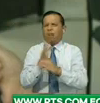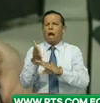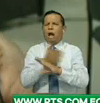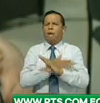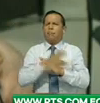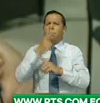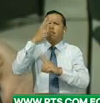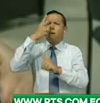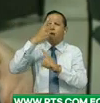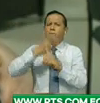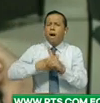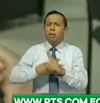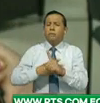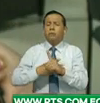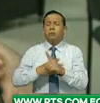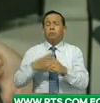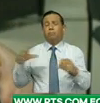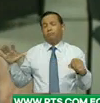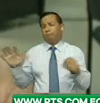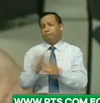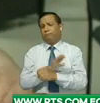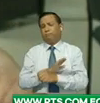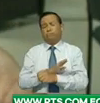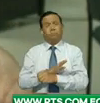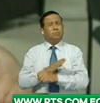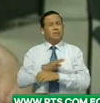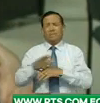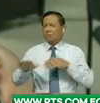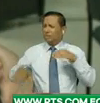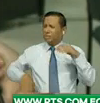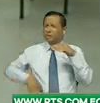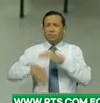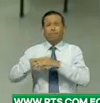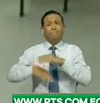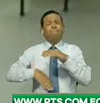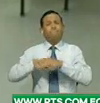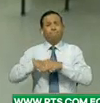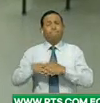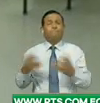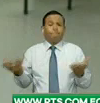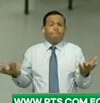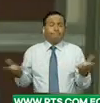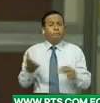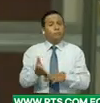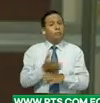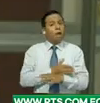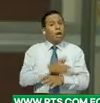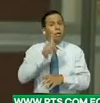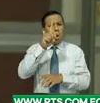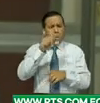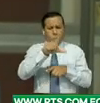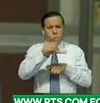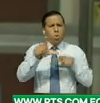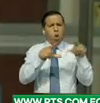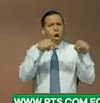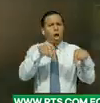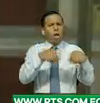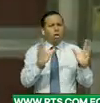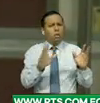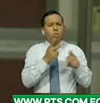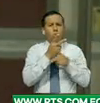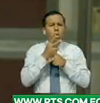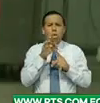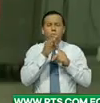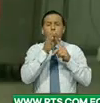se encuentra al tope, tenemos 24 espacios ocupados. Inicialmente era una sola área en cuidados intensivos, ahora